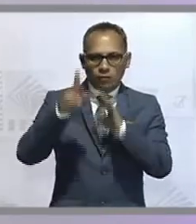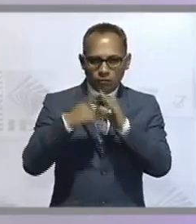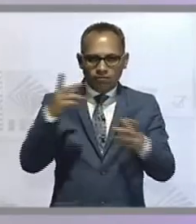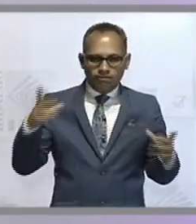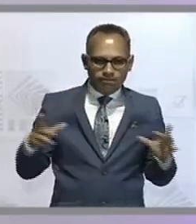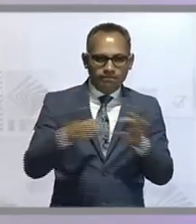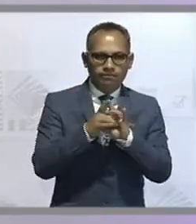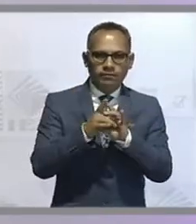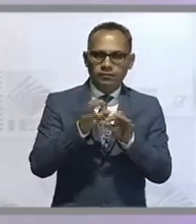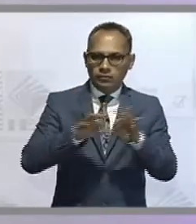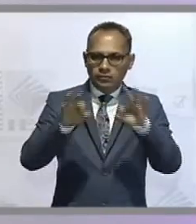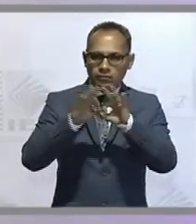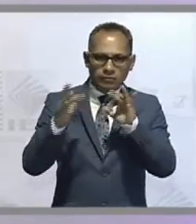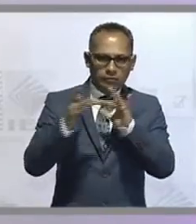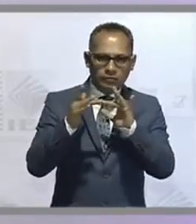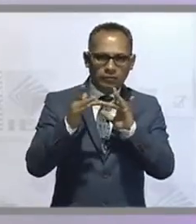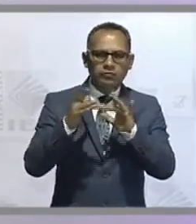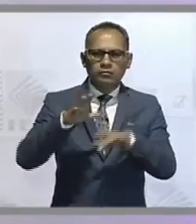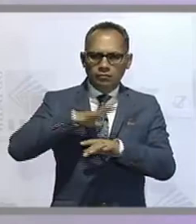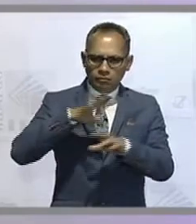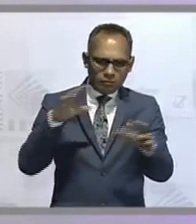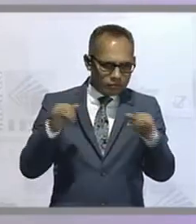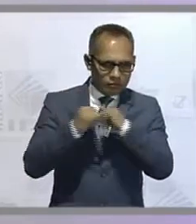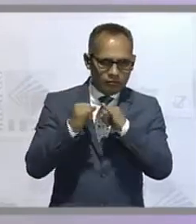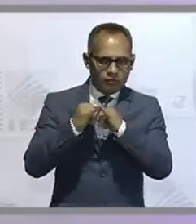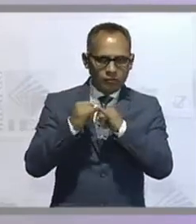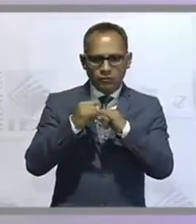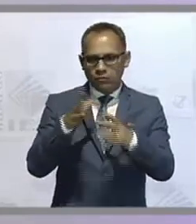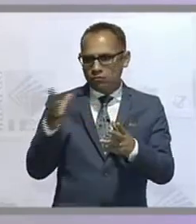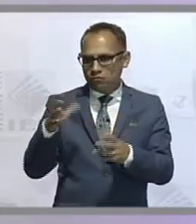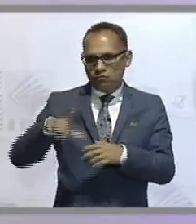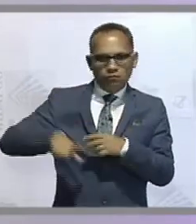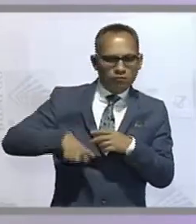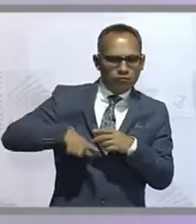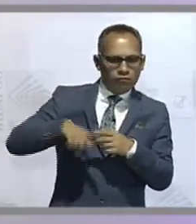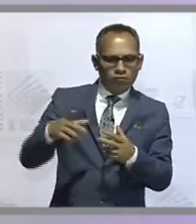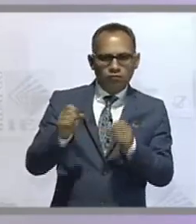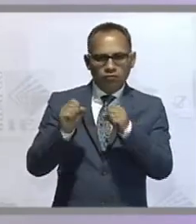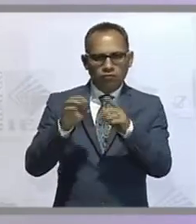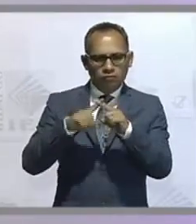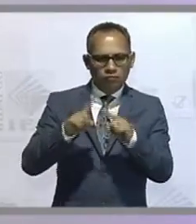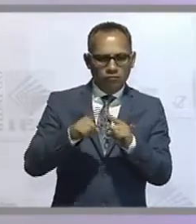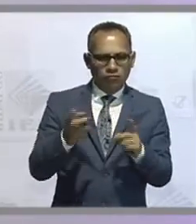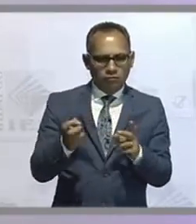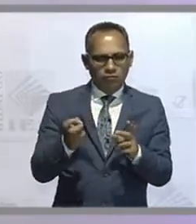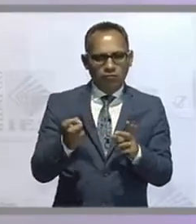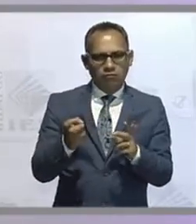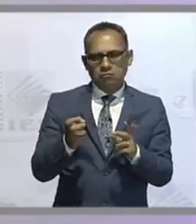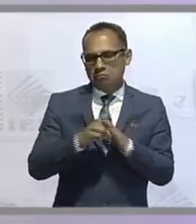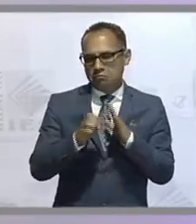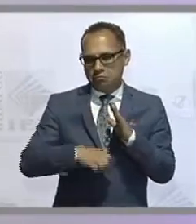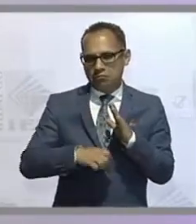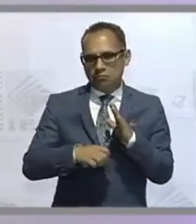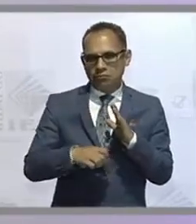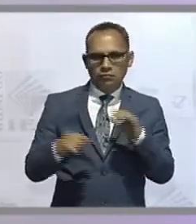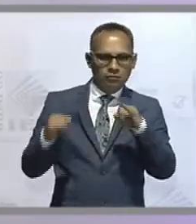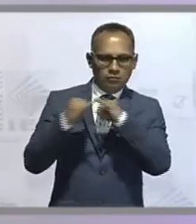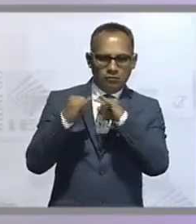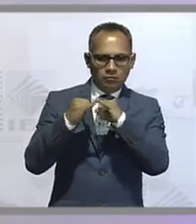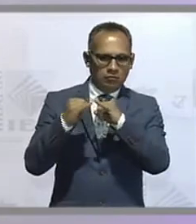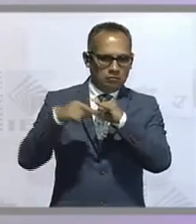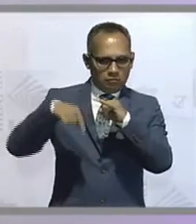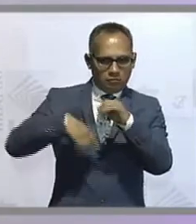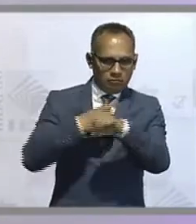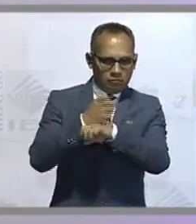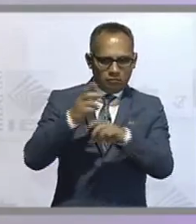existen dependencias como la como lo que es el instituto estatal del deporte pero que no